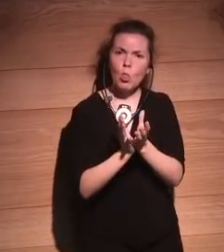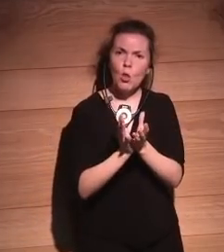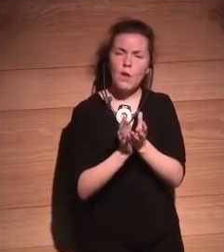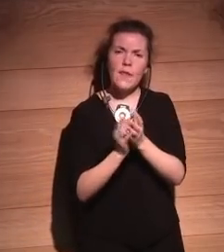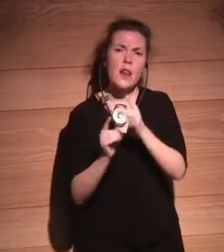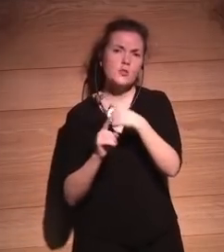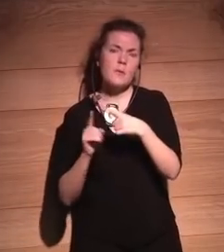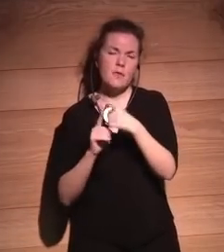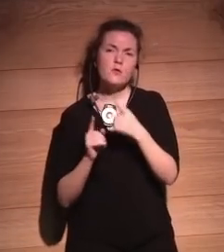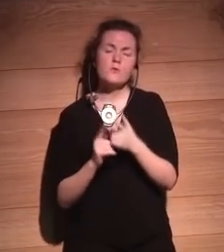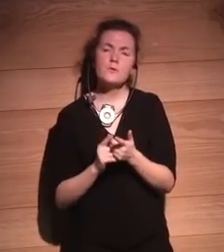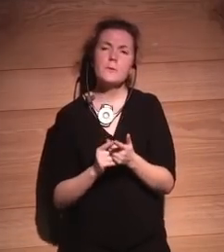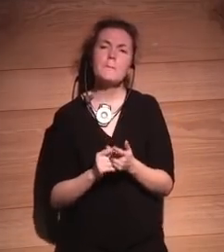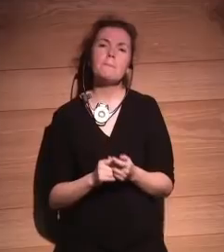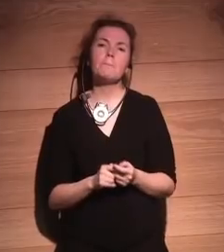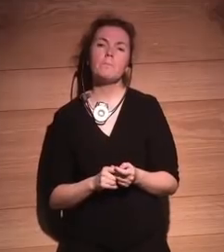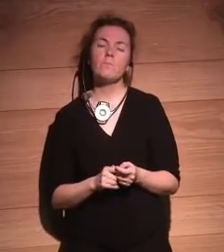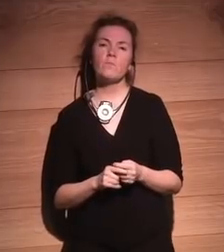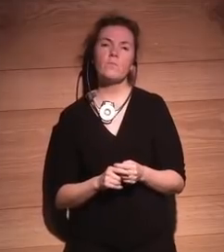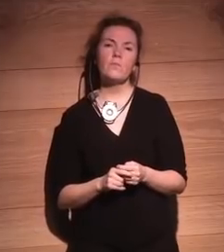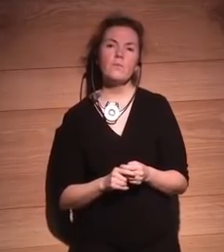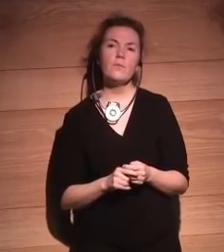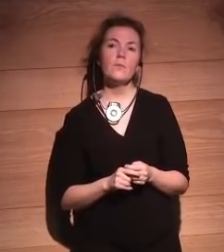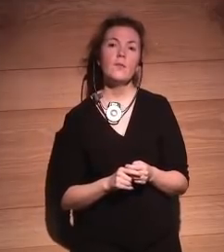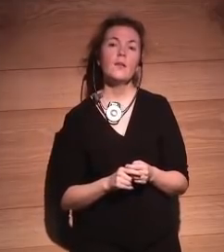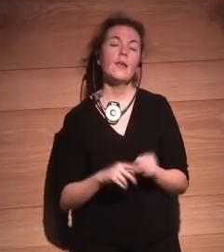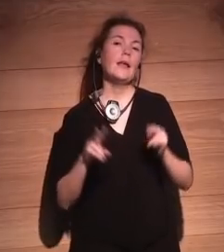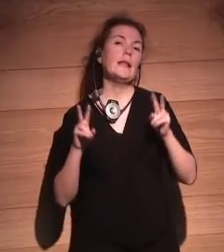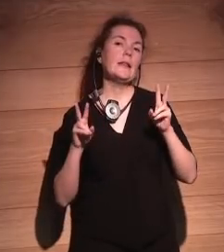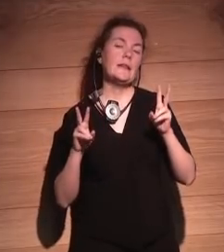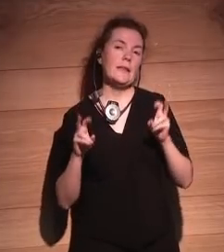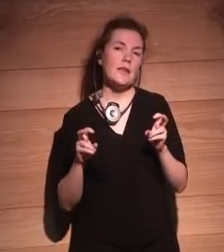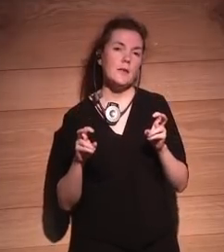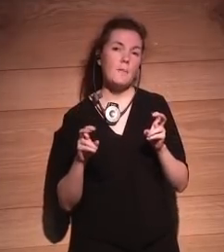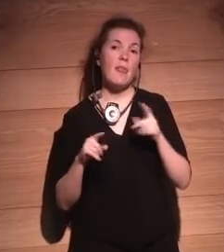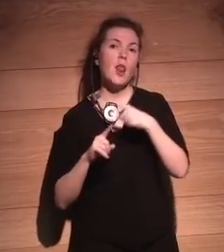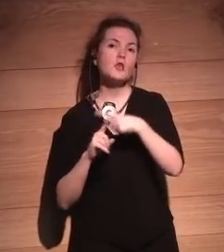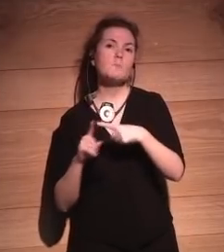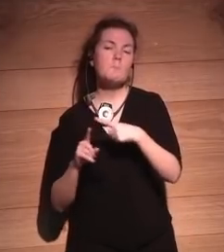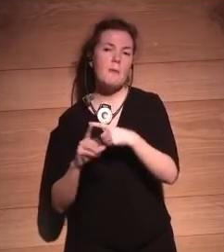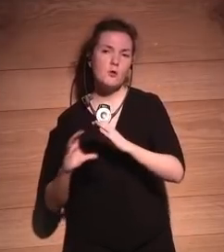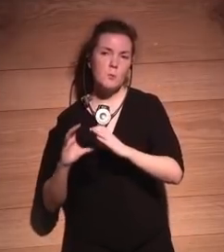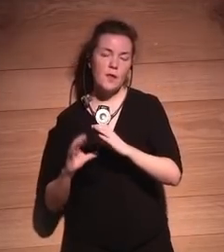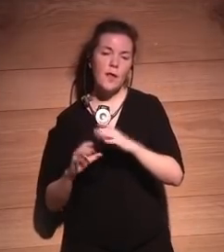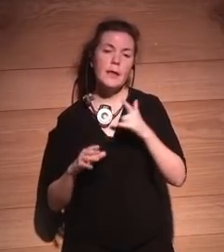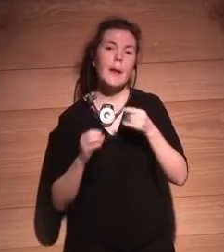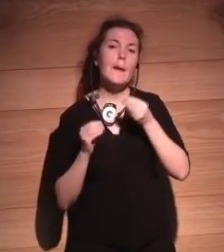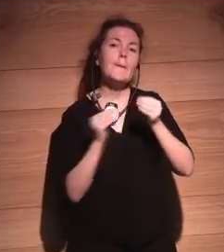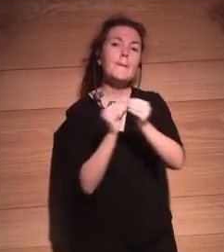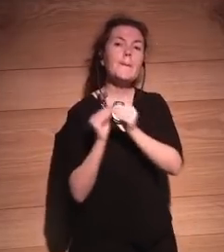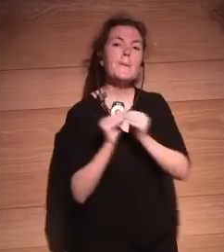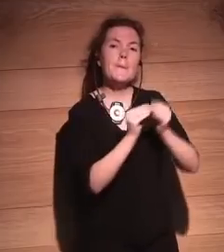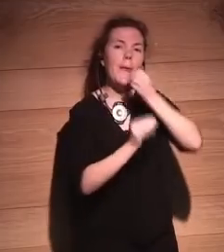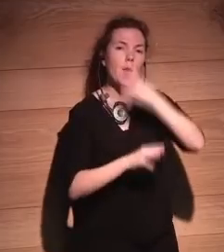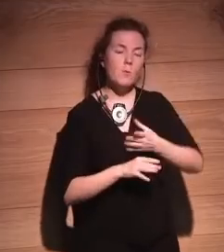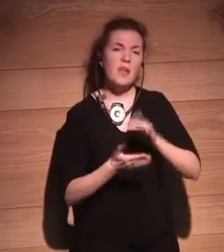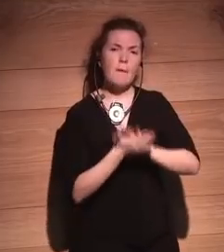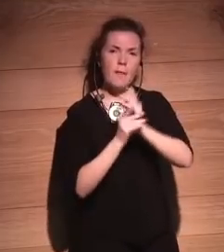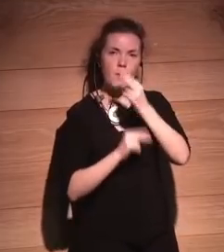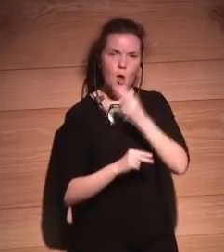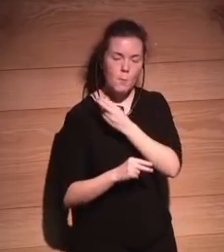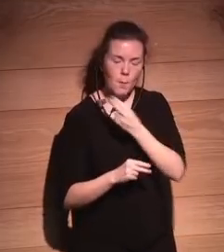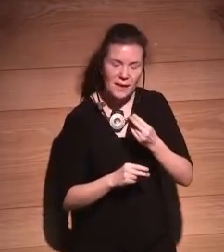los medios de comunicación, que es en torno a los medios y el bien común. Ya hemos hablado de